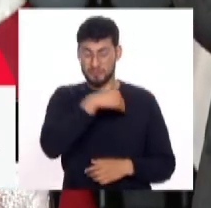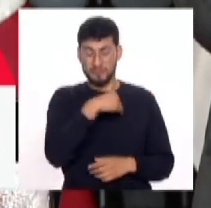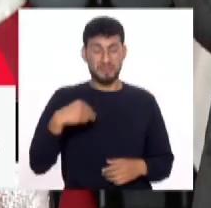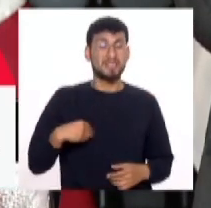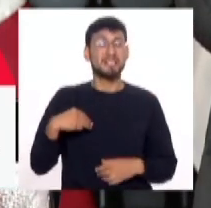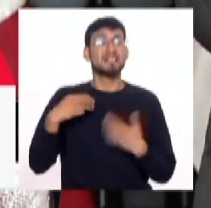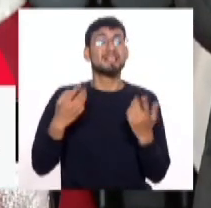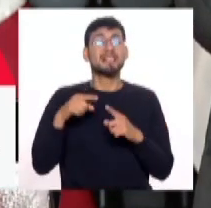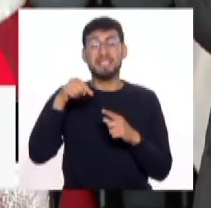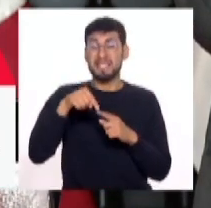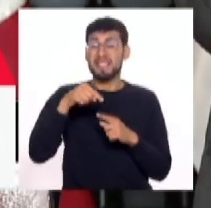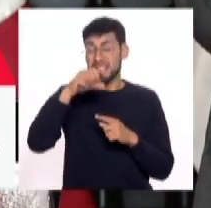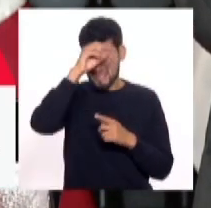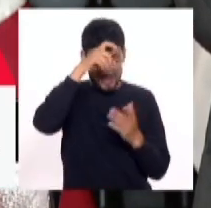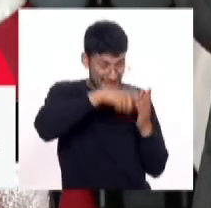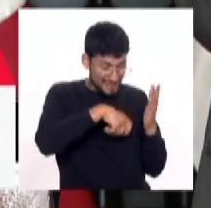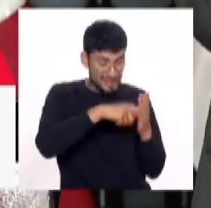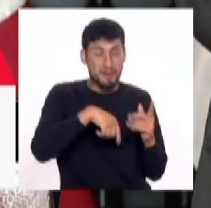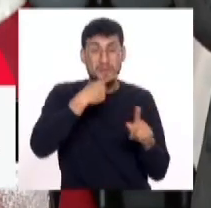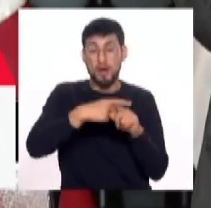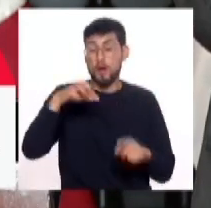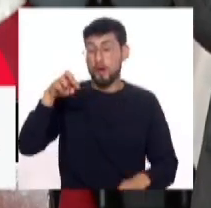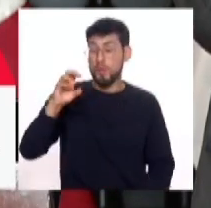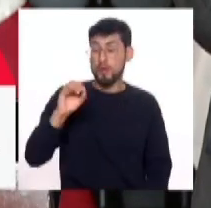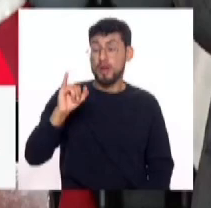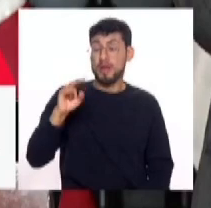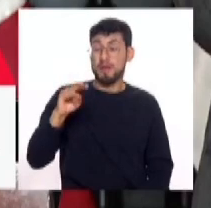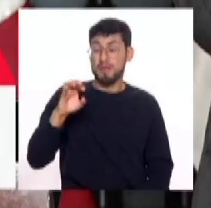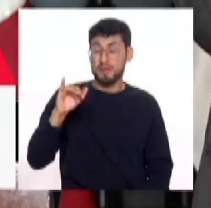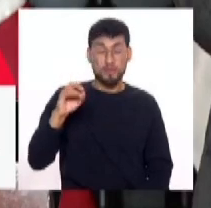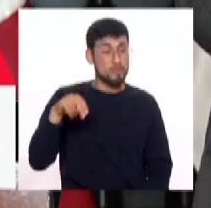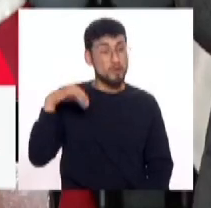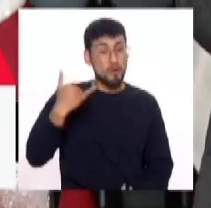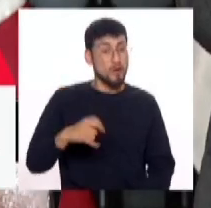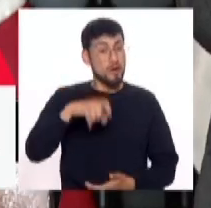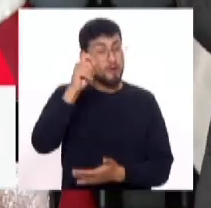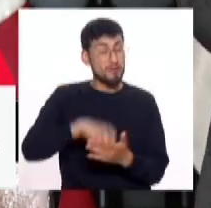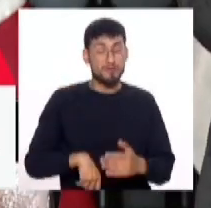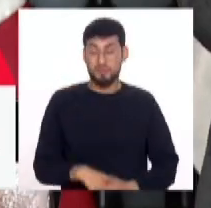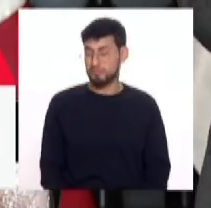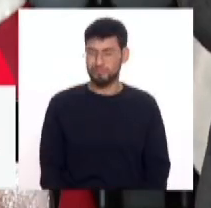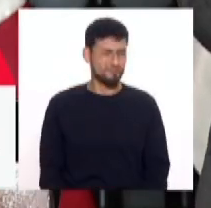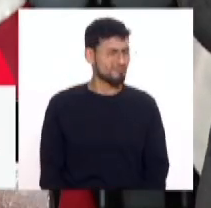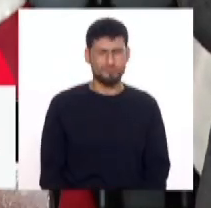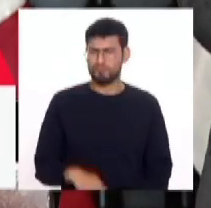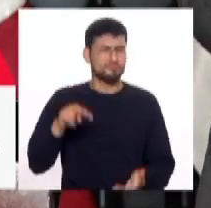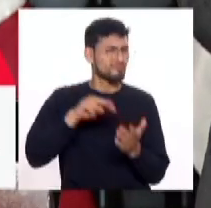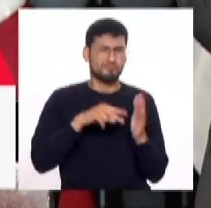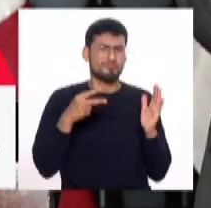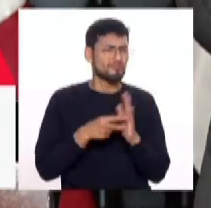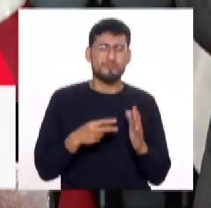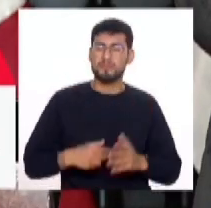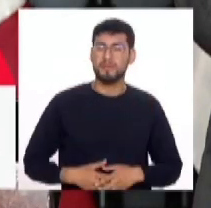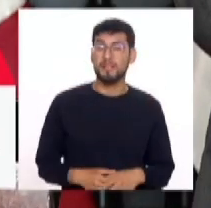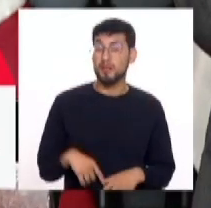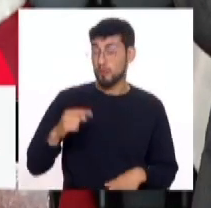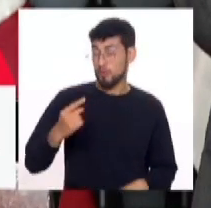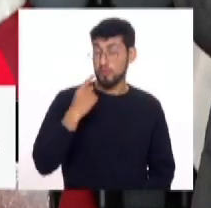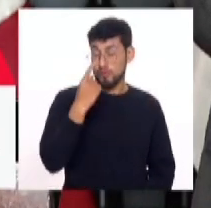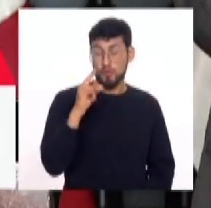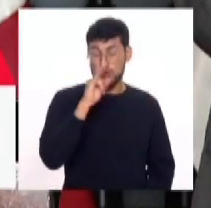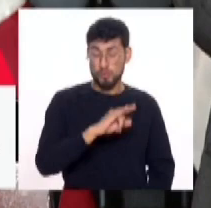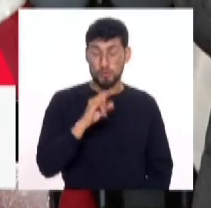de Energía y Minas y Proinversión firmado hoy no solo apunta a destinar este recurso para